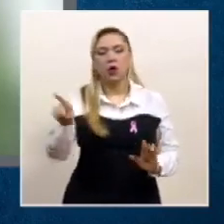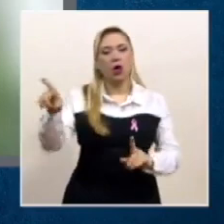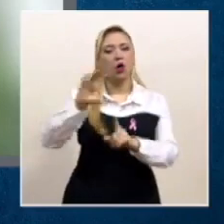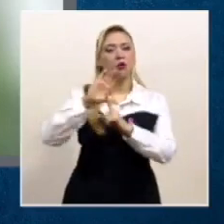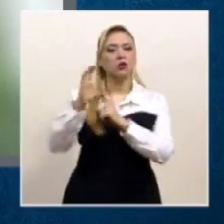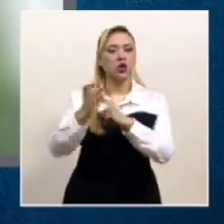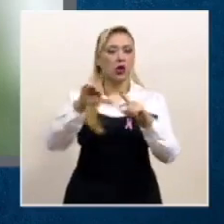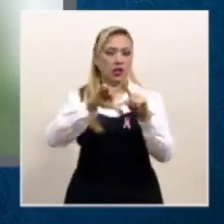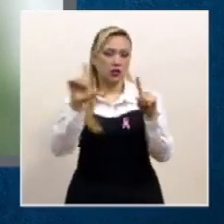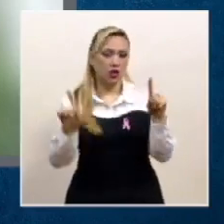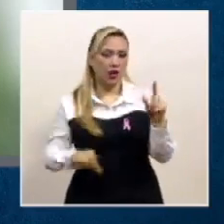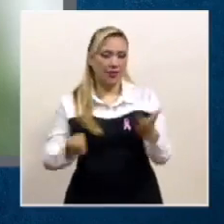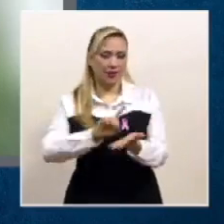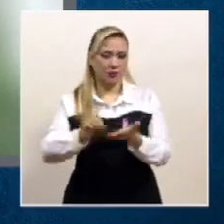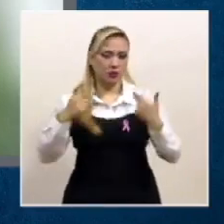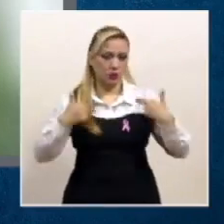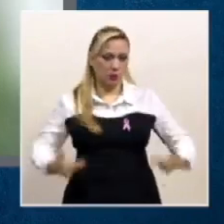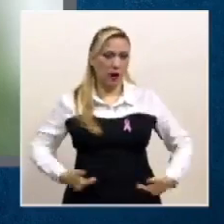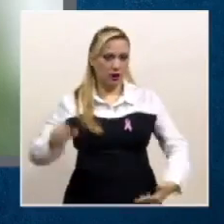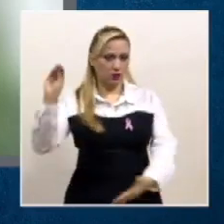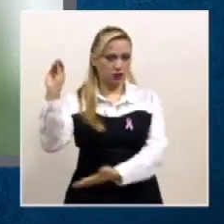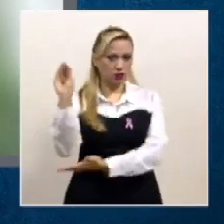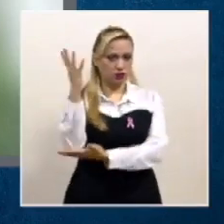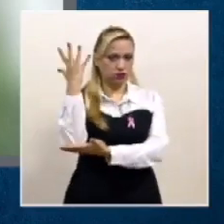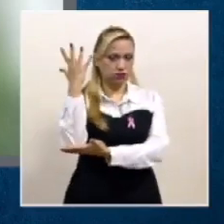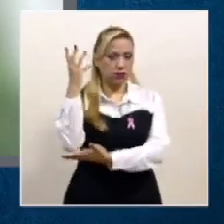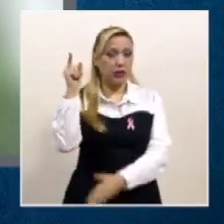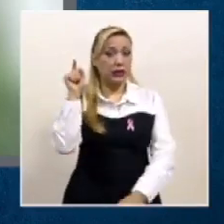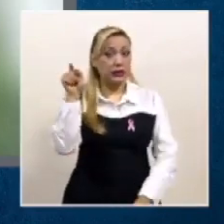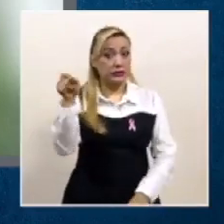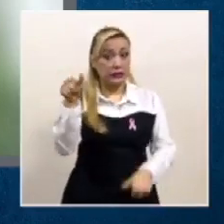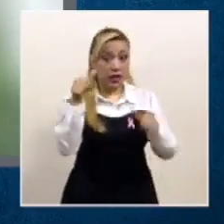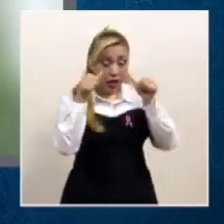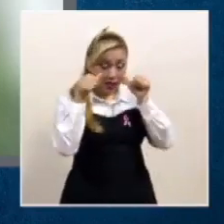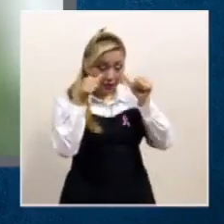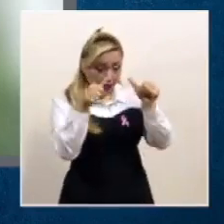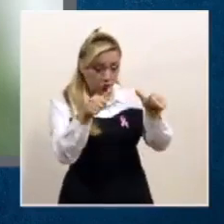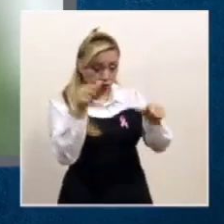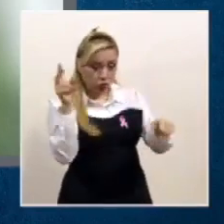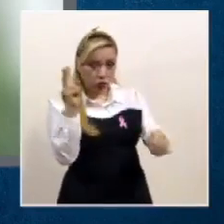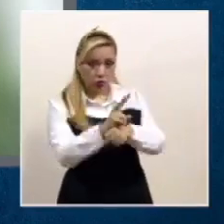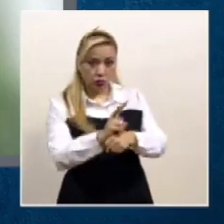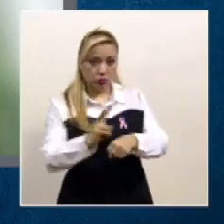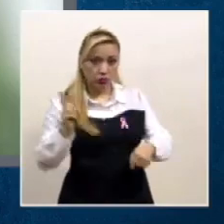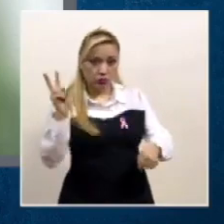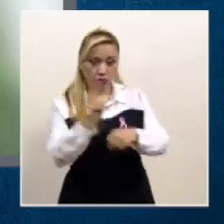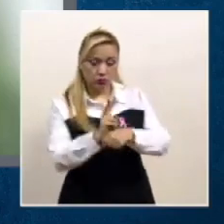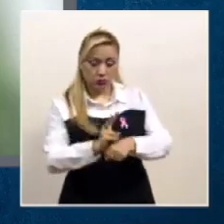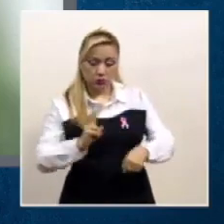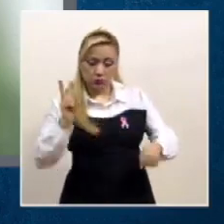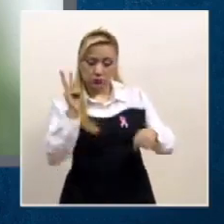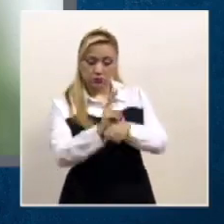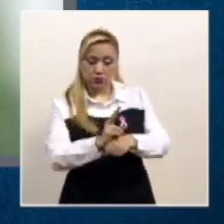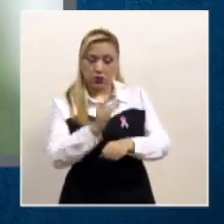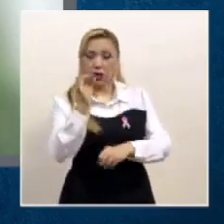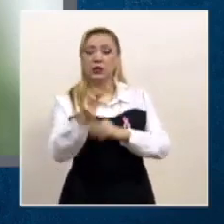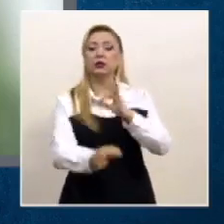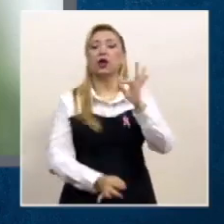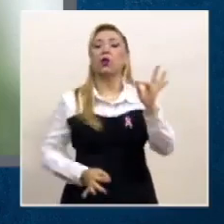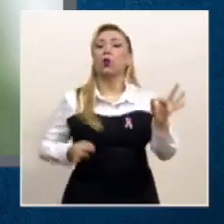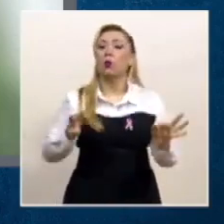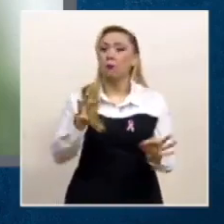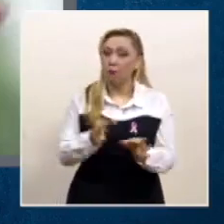Nacional de los Derechos Humanos, el órgano autónomo, atento a la observancia y el